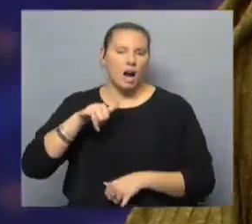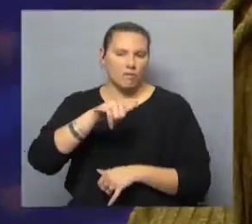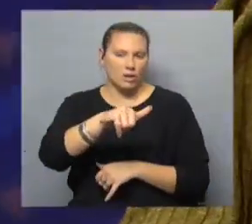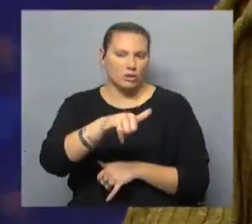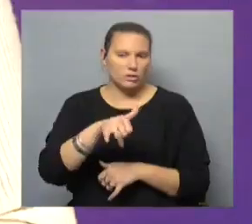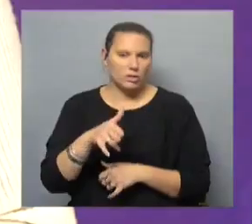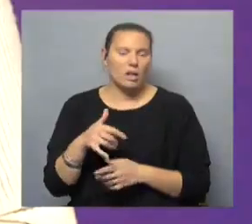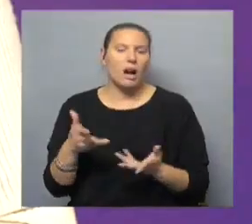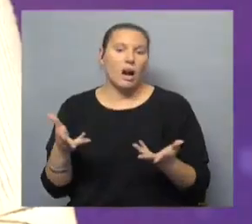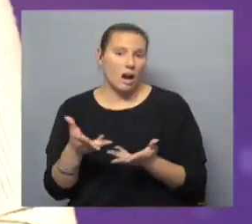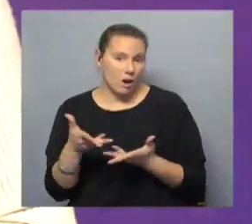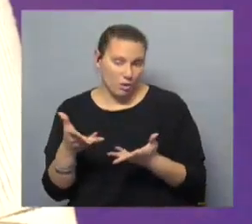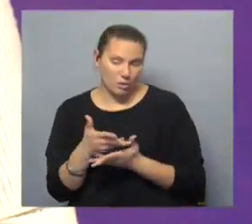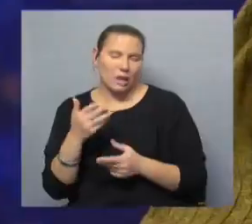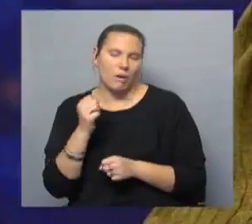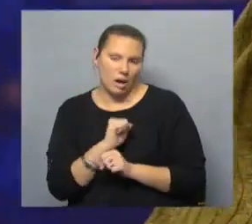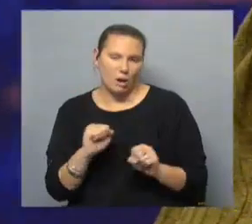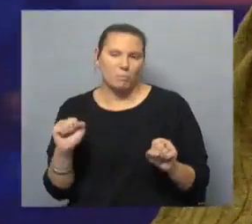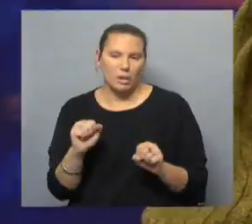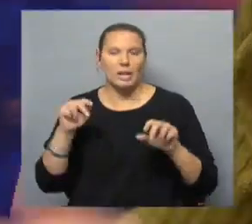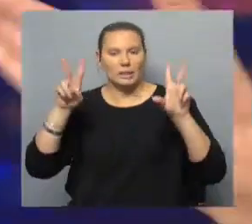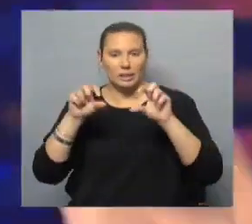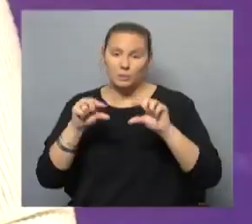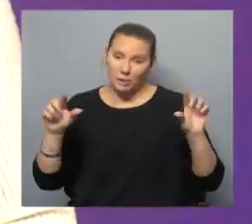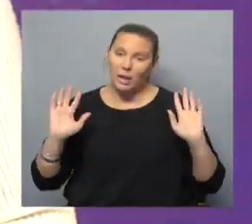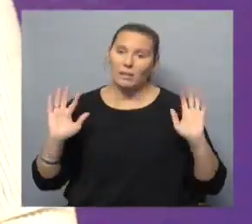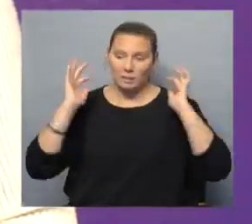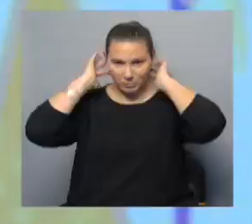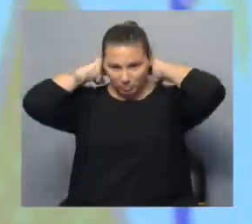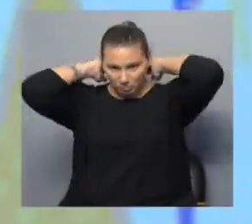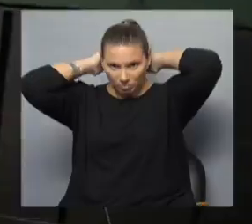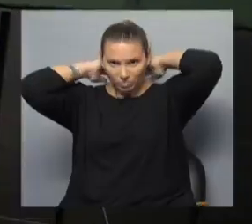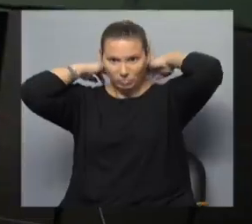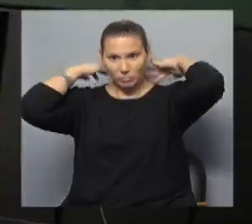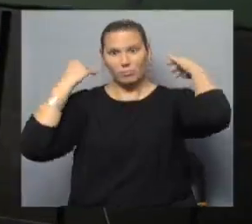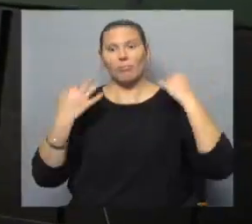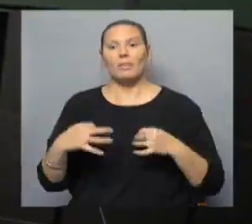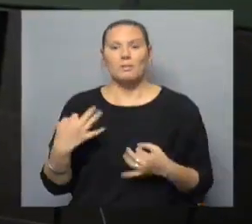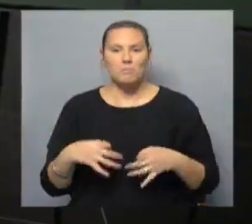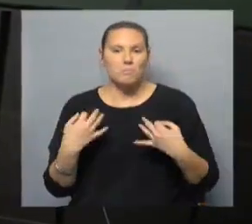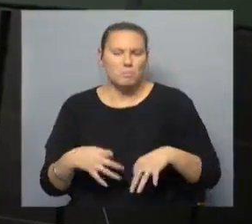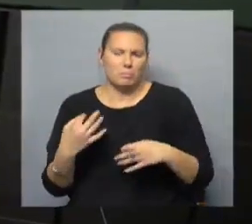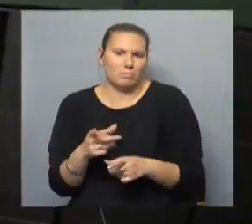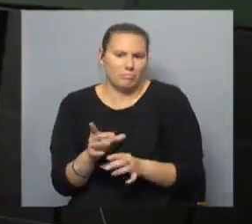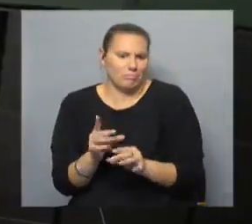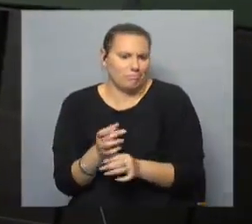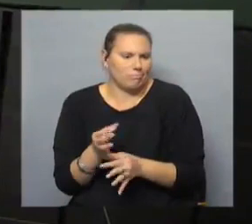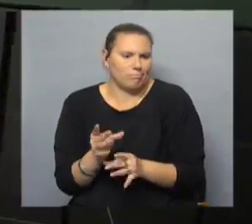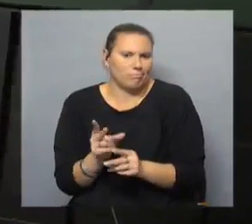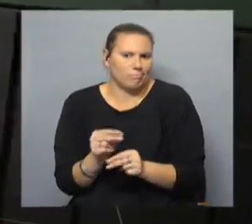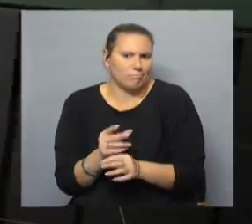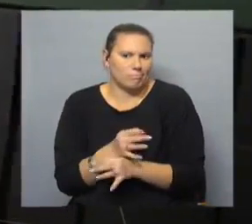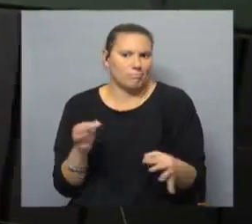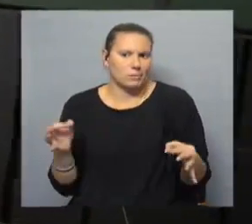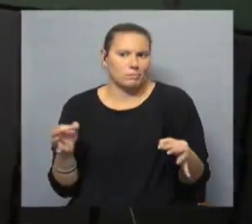el avión. Como va a pilotear estos titulares. Ah, ¿o no? Ah, capaz que no. Todo es impresionante. Siempre acá, es maravilloso como